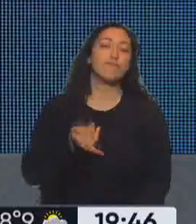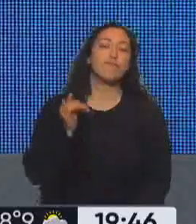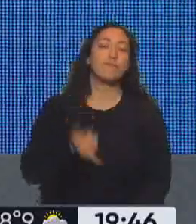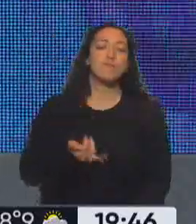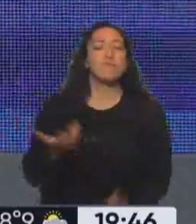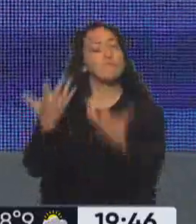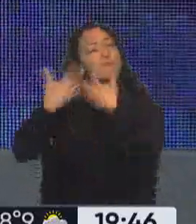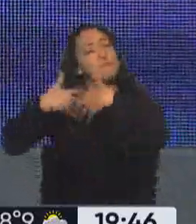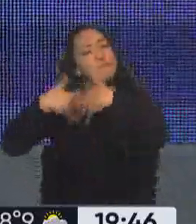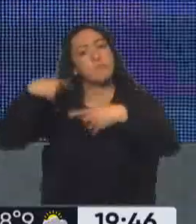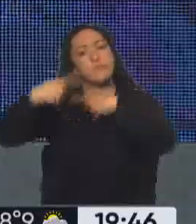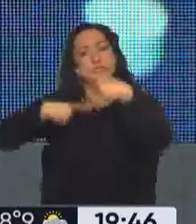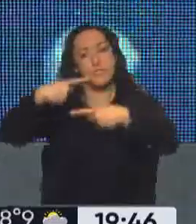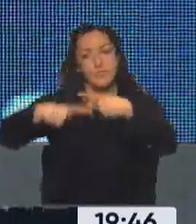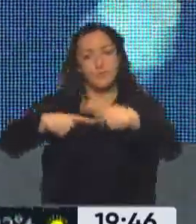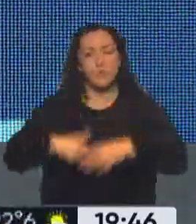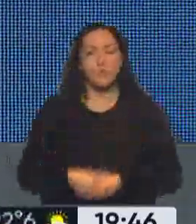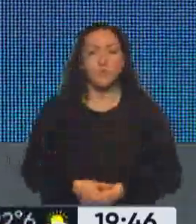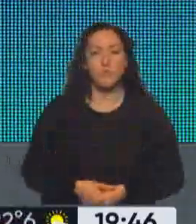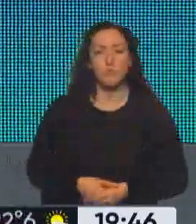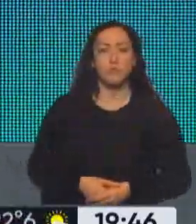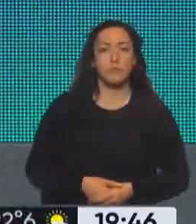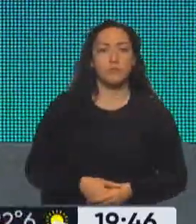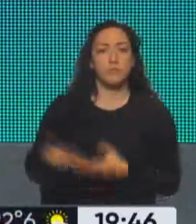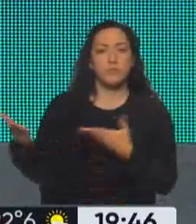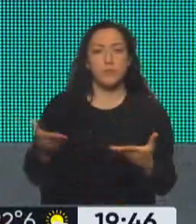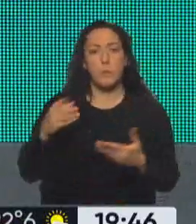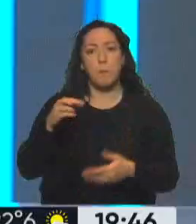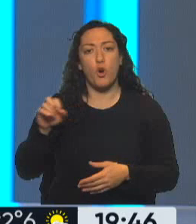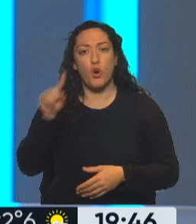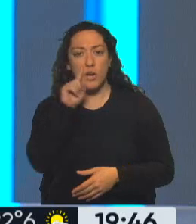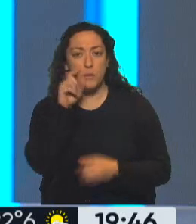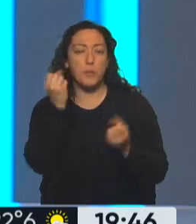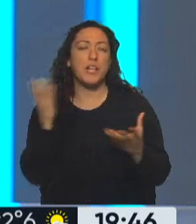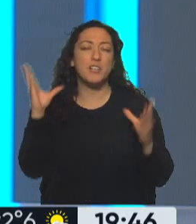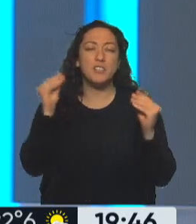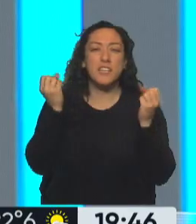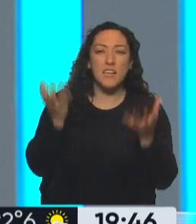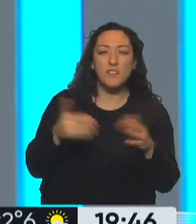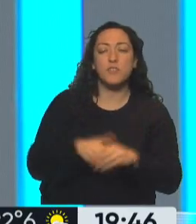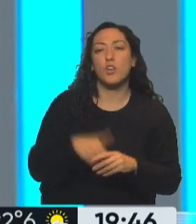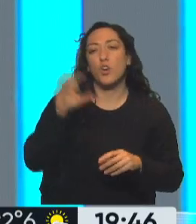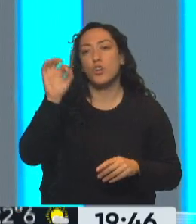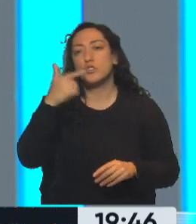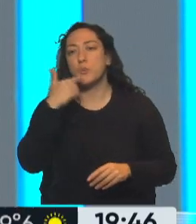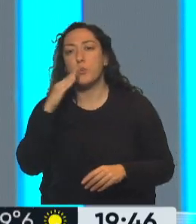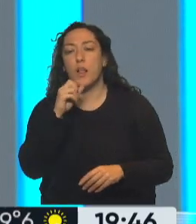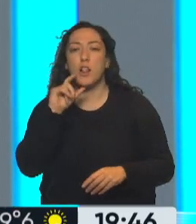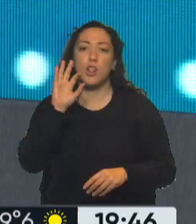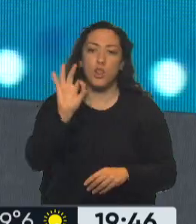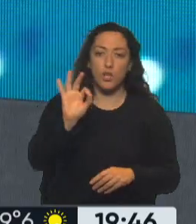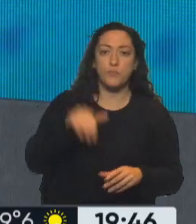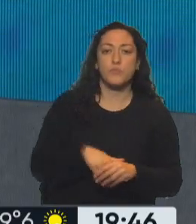Seguimos pensando en voz alta. Seguimos pensando en voz alta. Presento Poli Sabatés. ¿Cómo va? Buenas noches. Osvaldo Quiroga. ¿Cómo le va, maestro? Tanto Jimena tiempo.